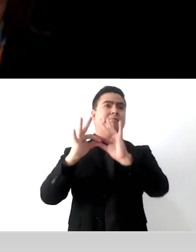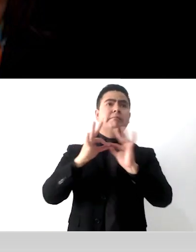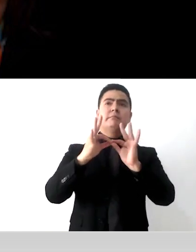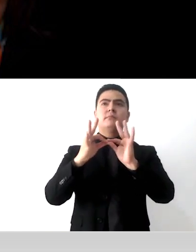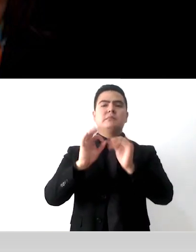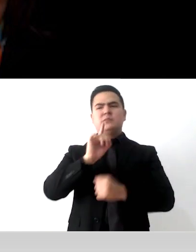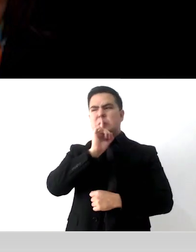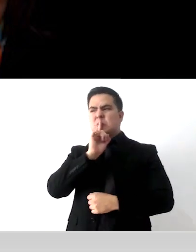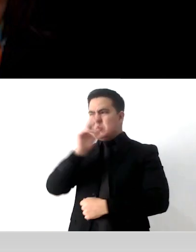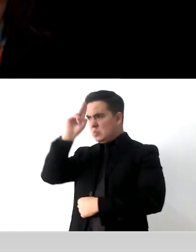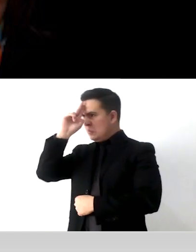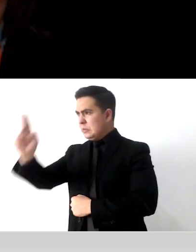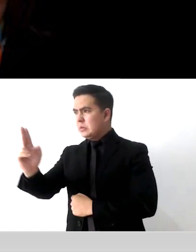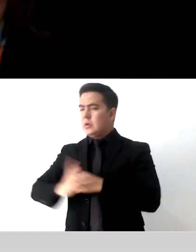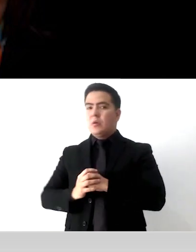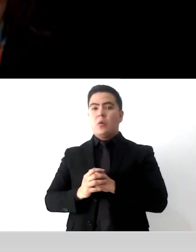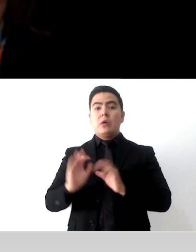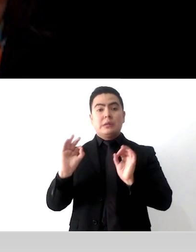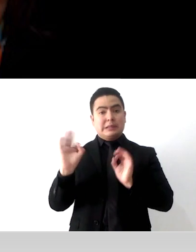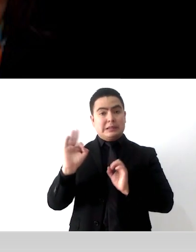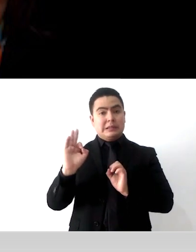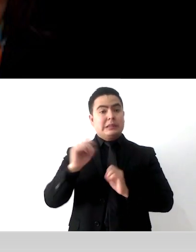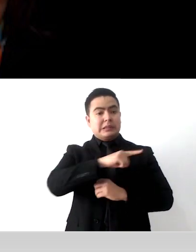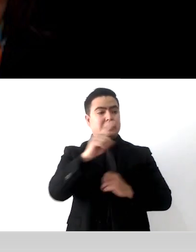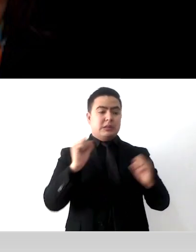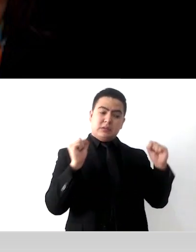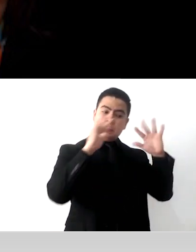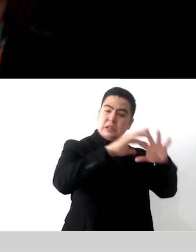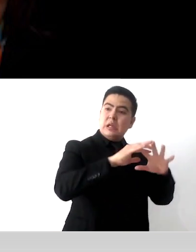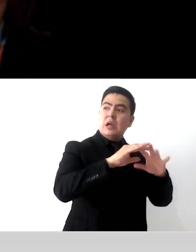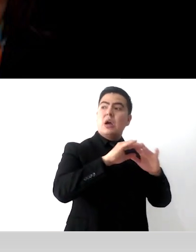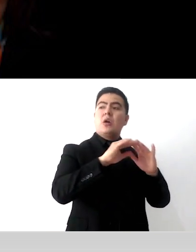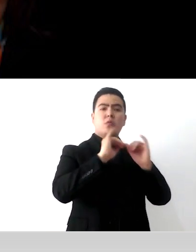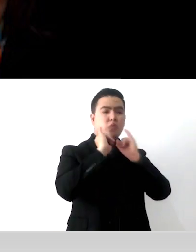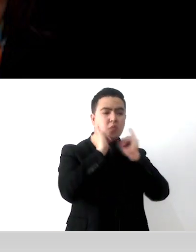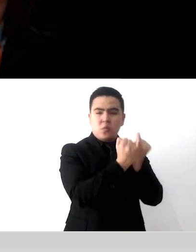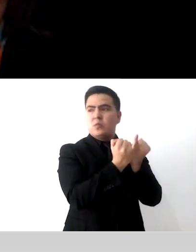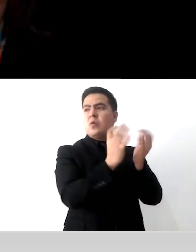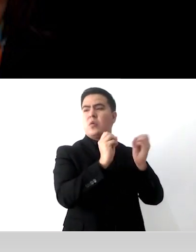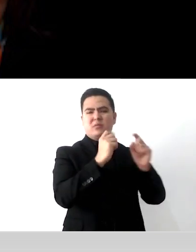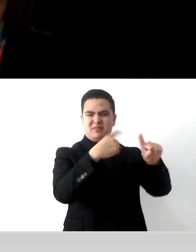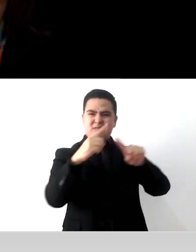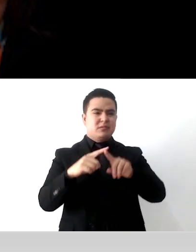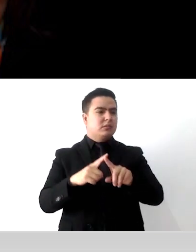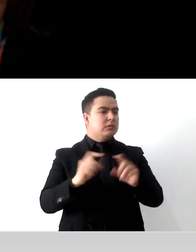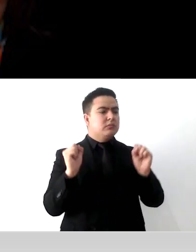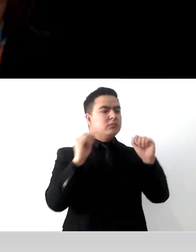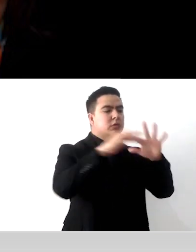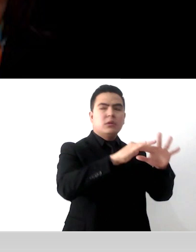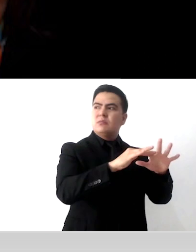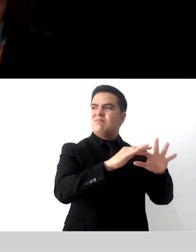les permiten ingresar a las juntas, a las comisiones, o las decisiones se toman